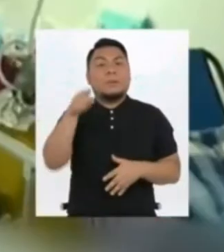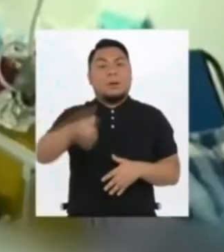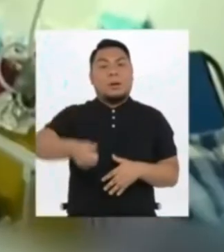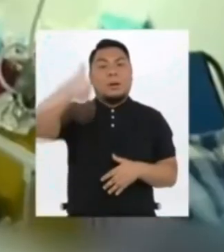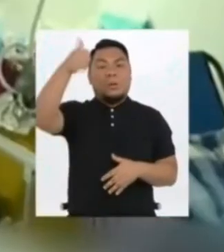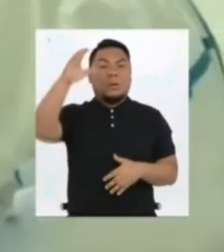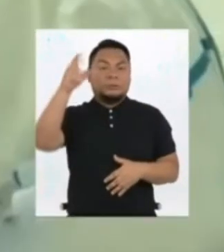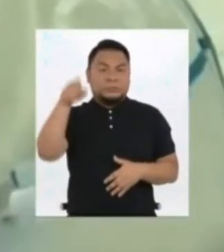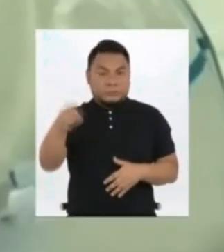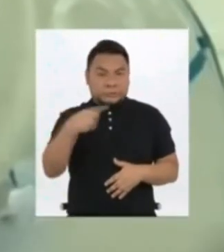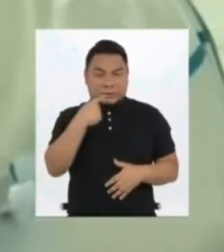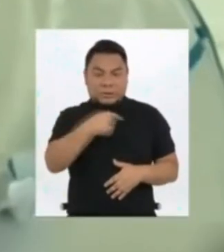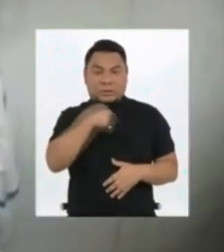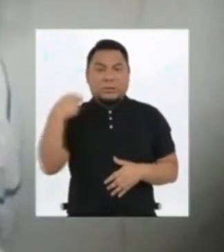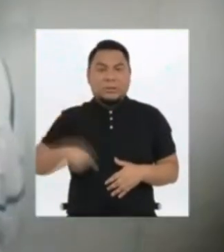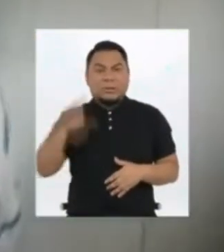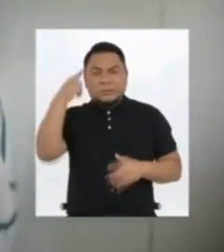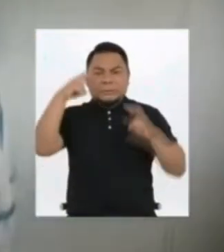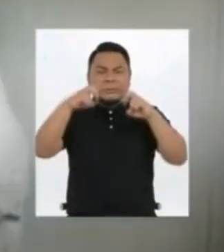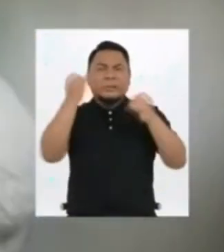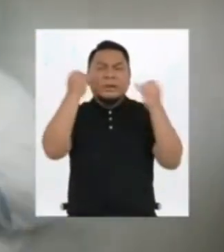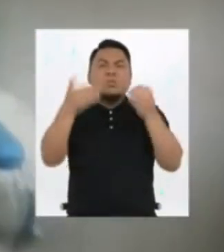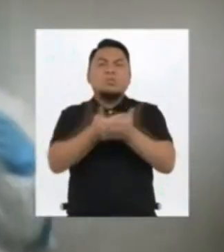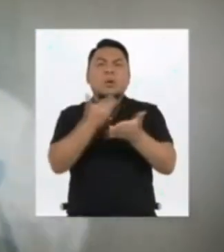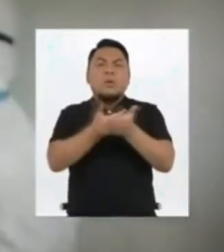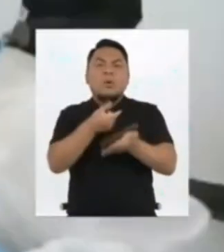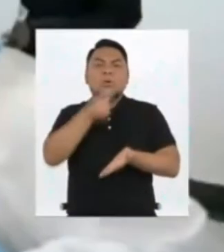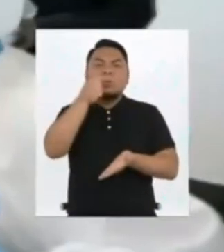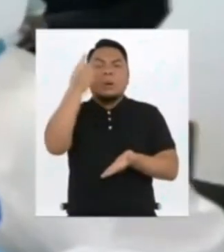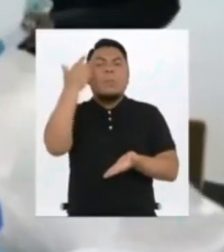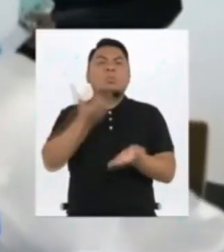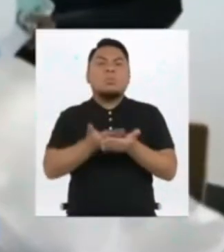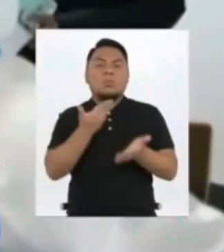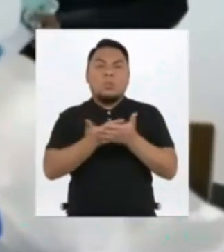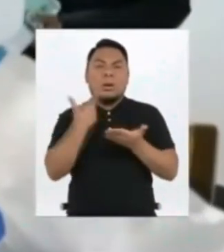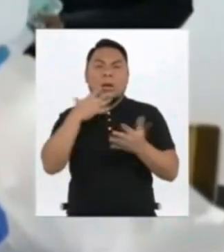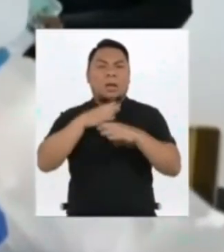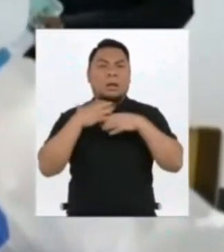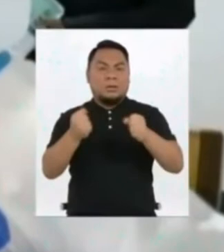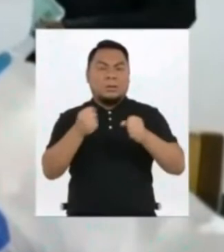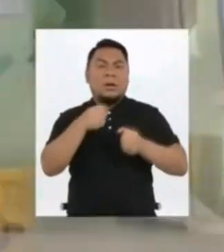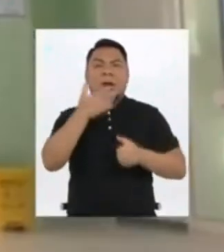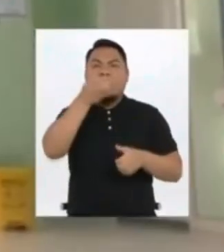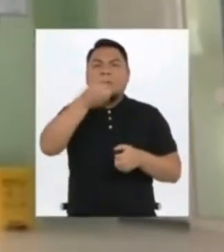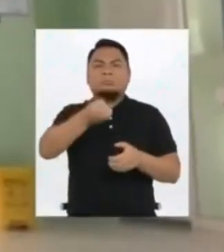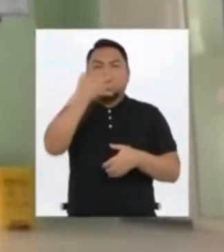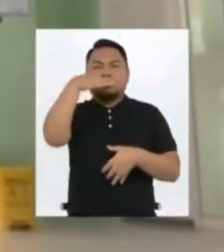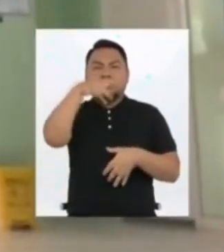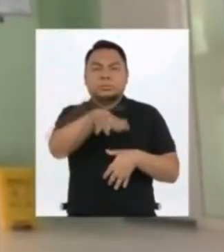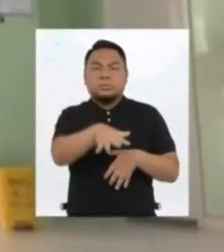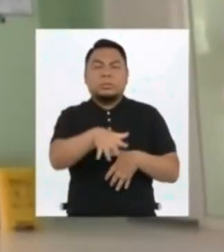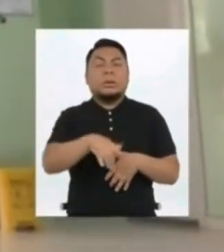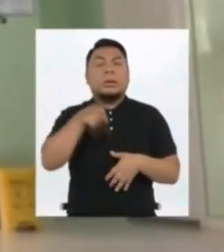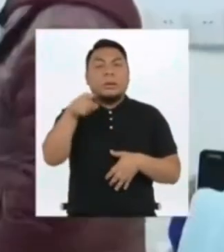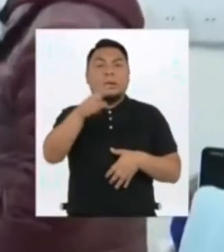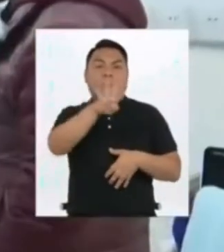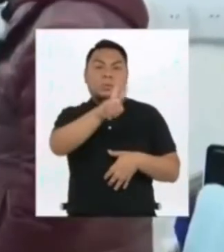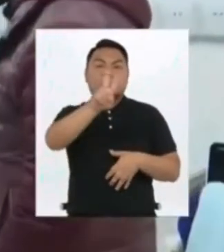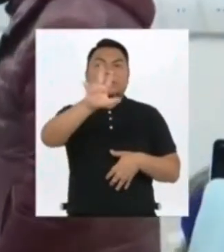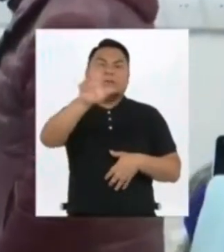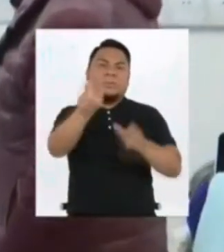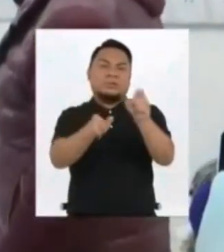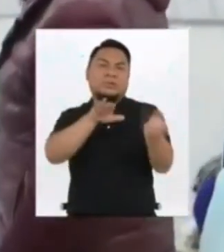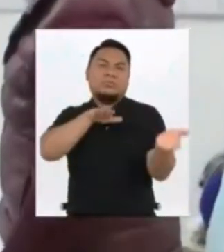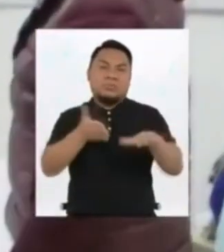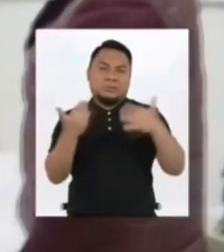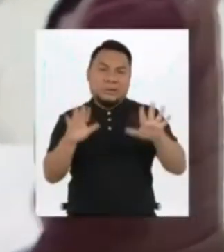Autoridades chinas prueban nuevo medicamento para combatir el coronavirus. Reporte indica que ya hay 425